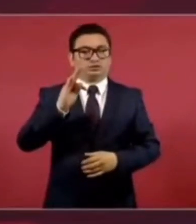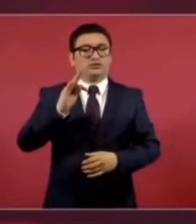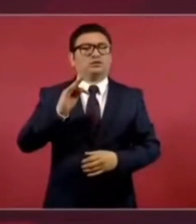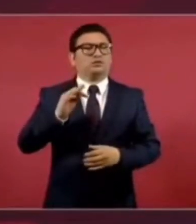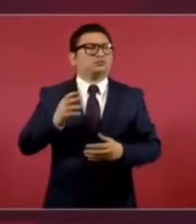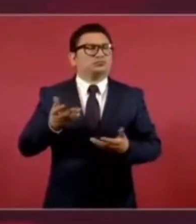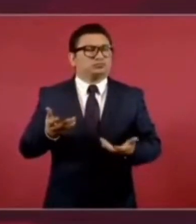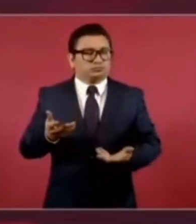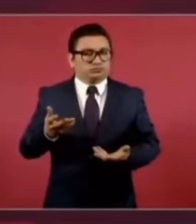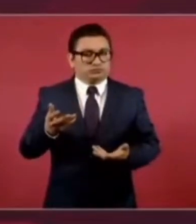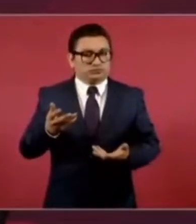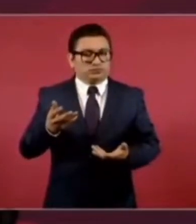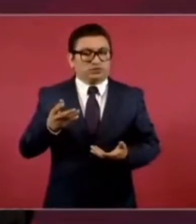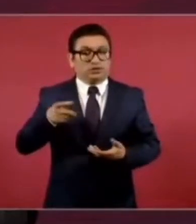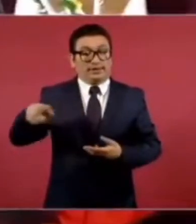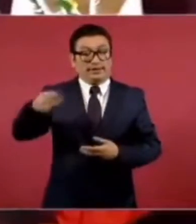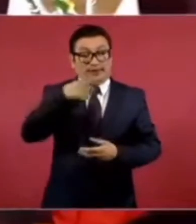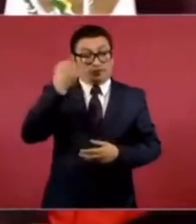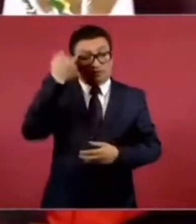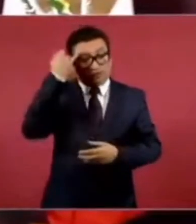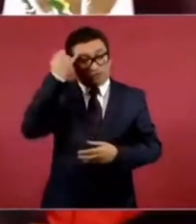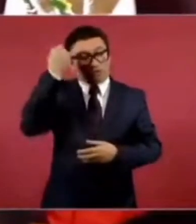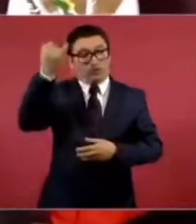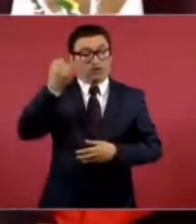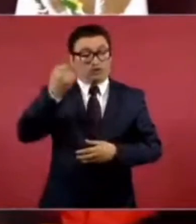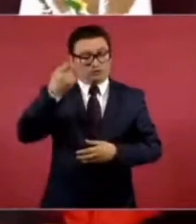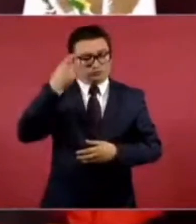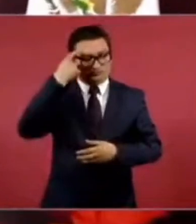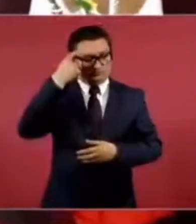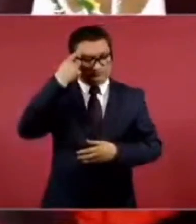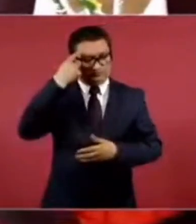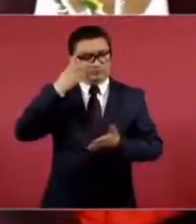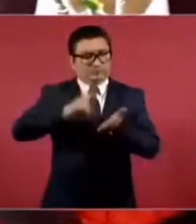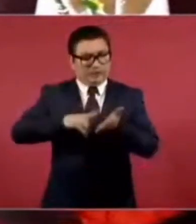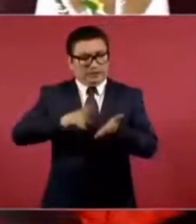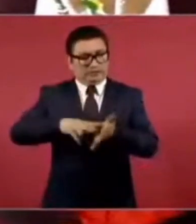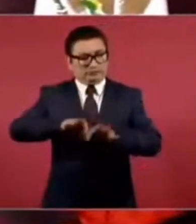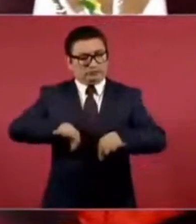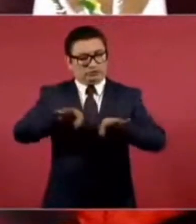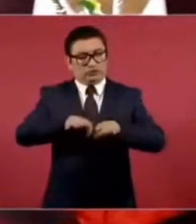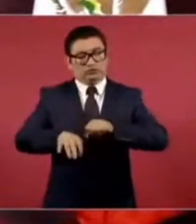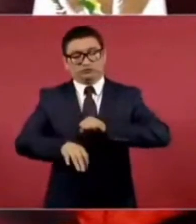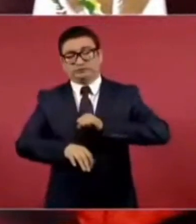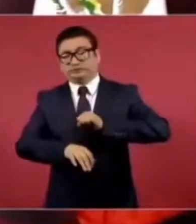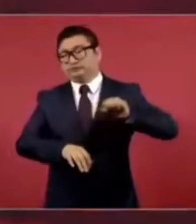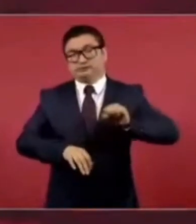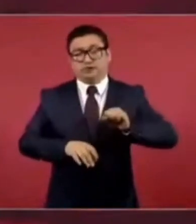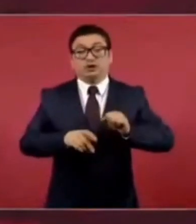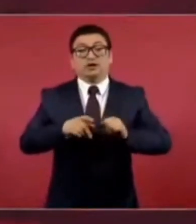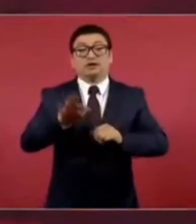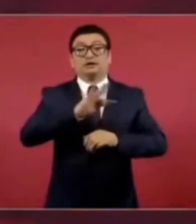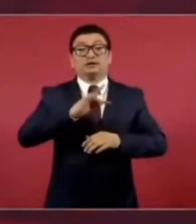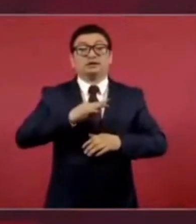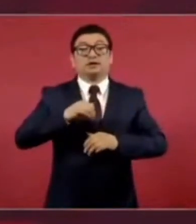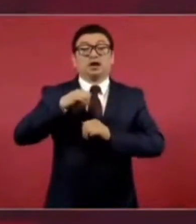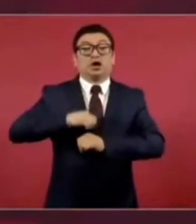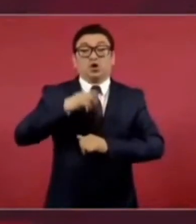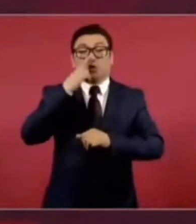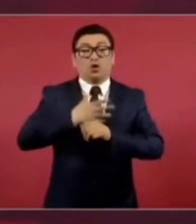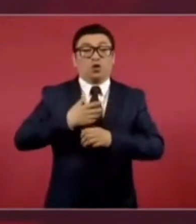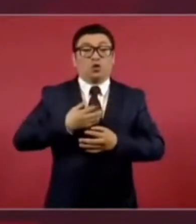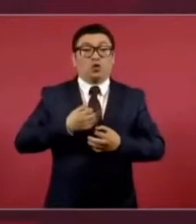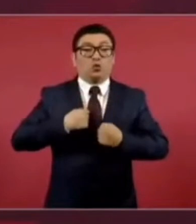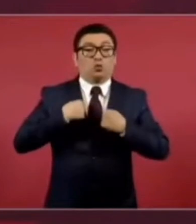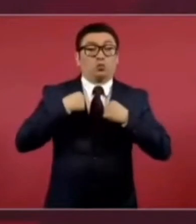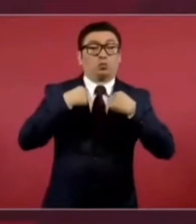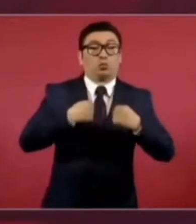con ideales, con principios de resistir todas las tentaciones del poder. Dicen que el